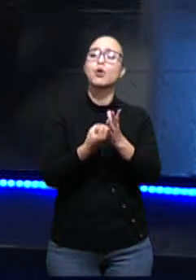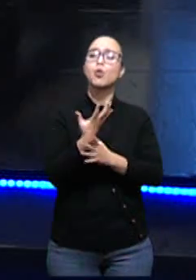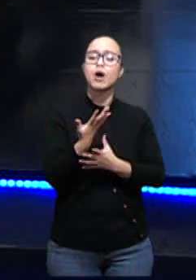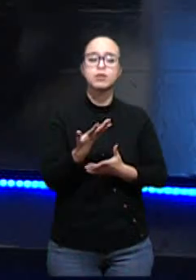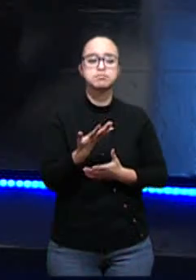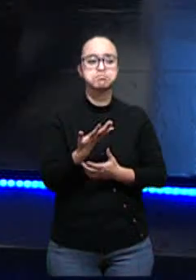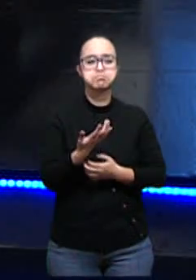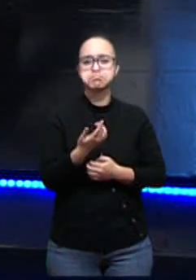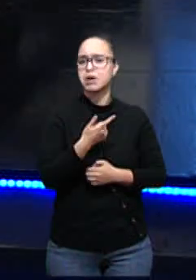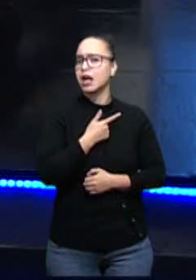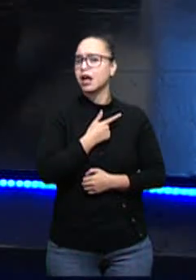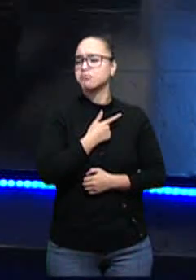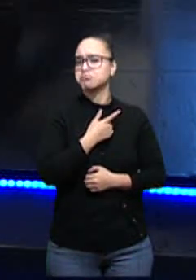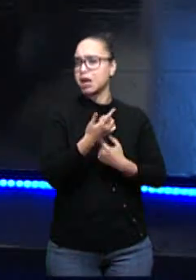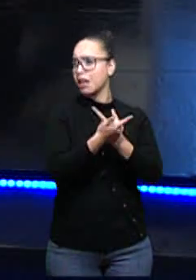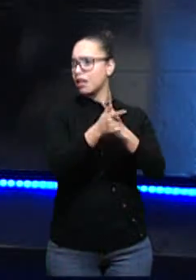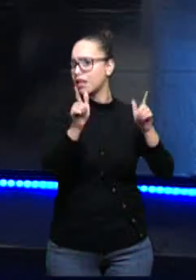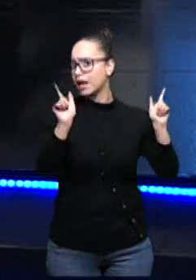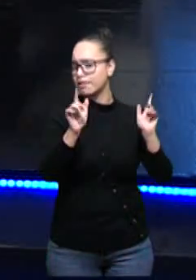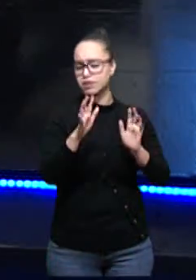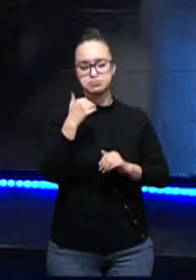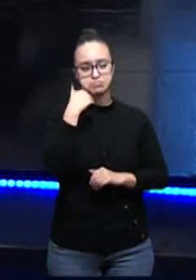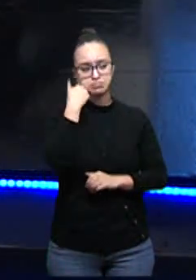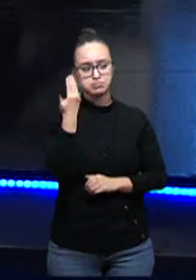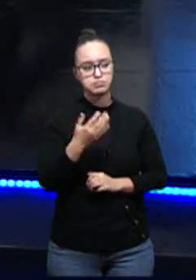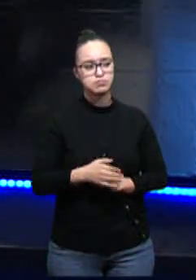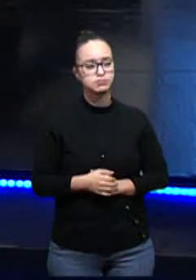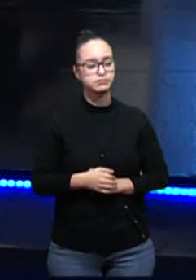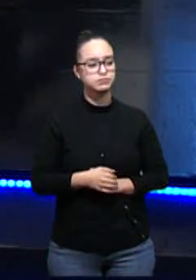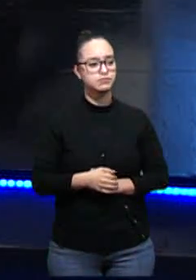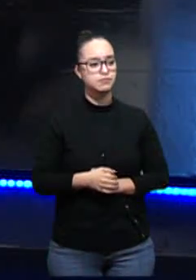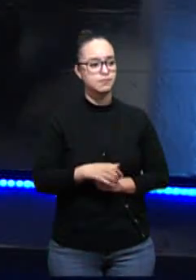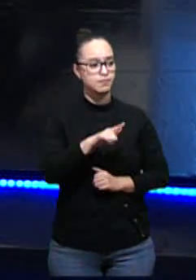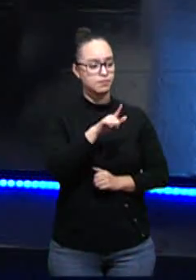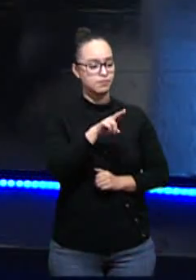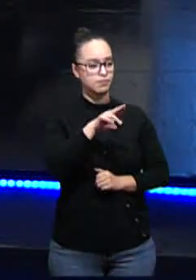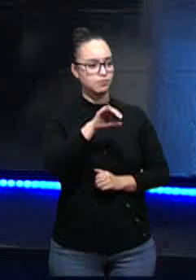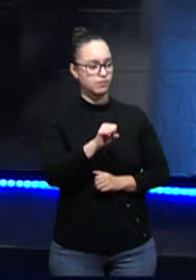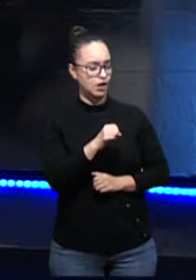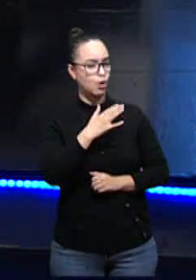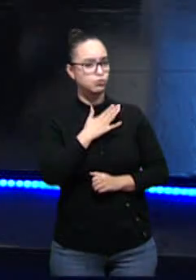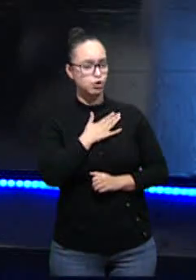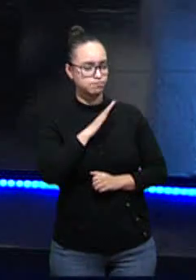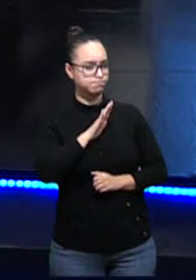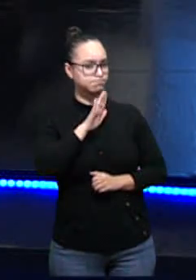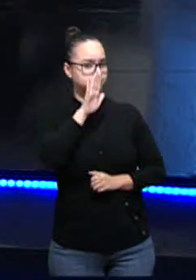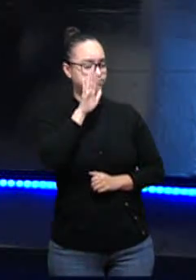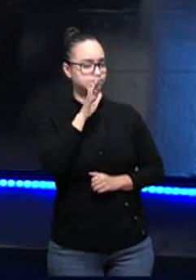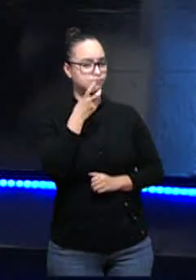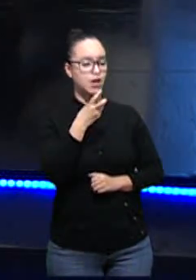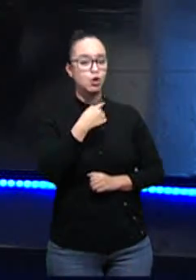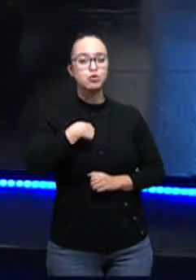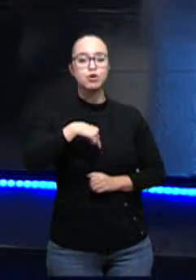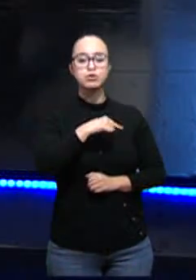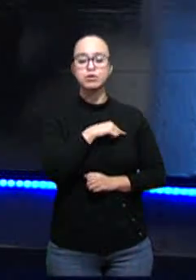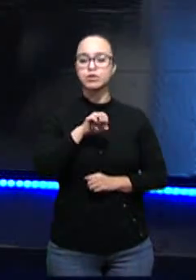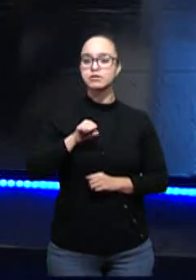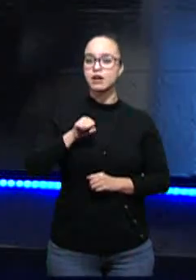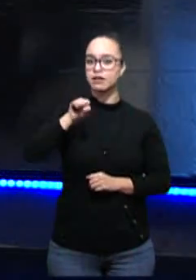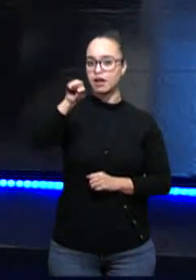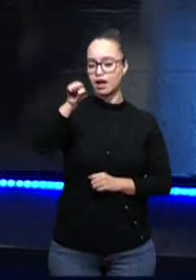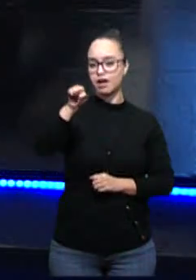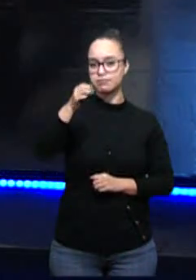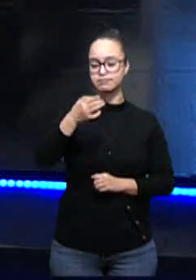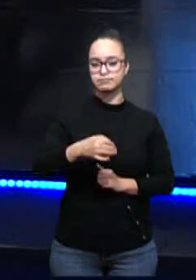guste y responde. Bueno, yo ahí te pediría, Luis, decirles que como organización sindical nos